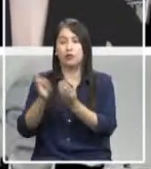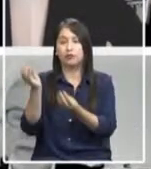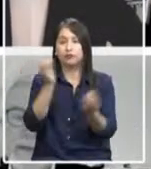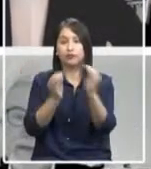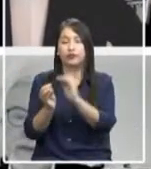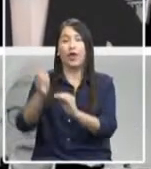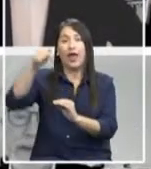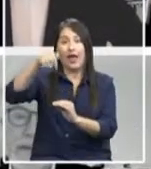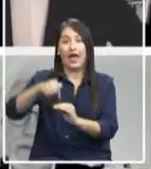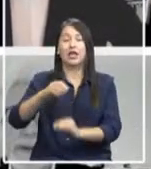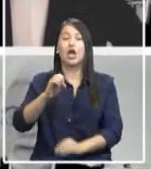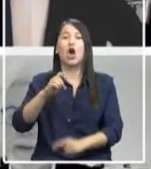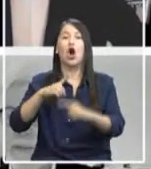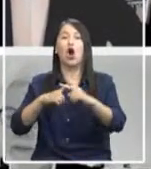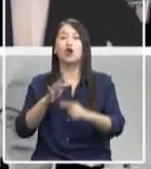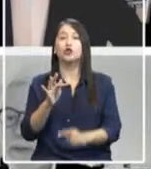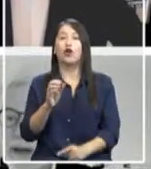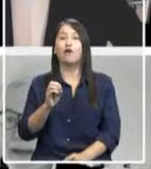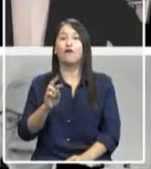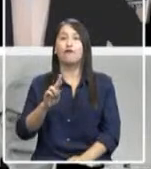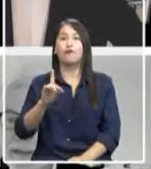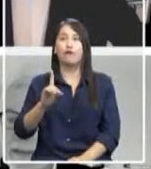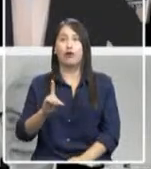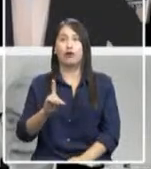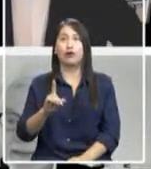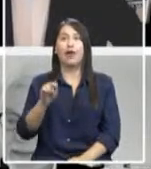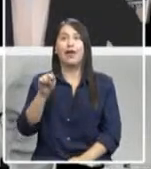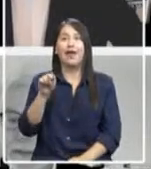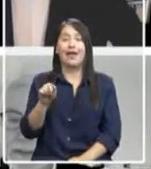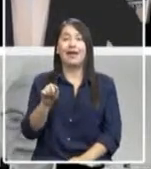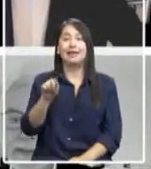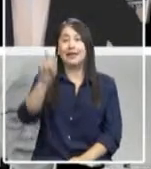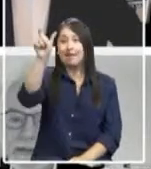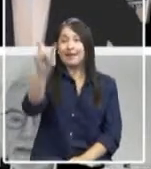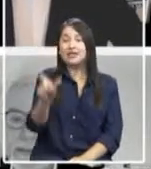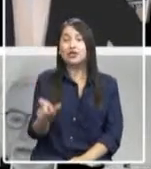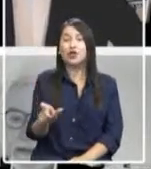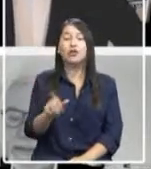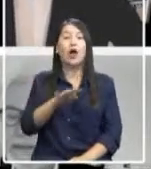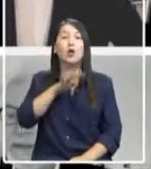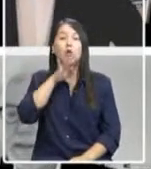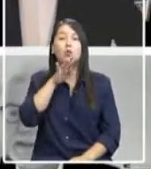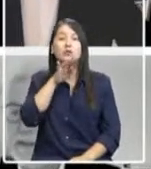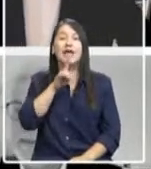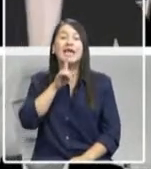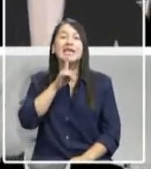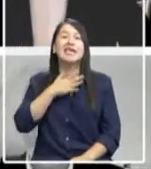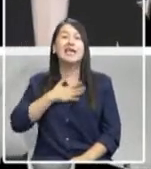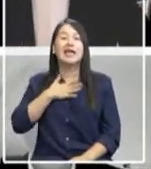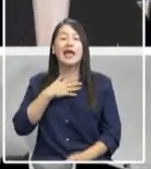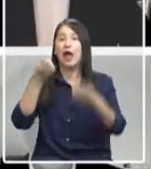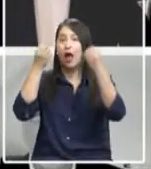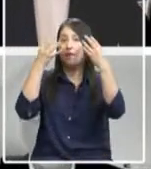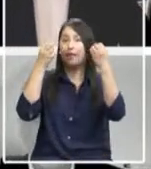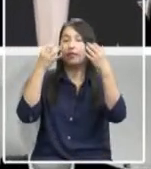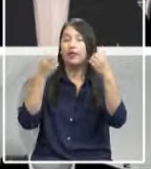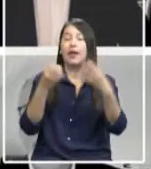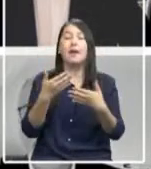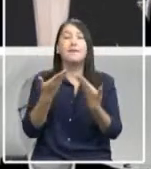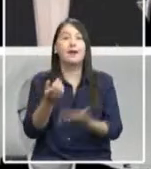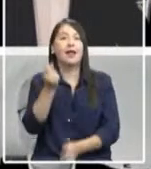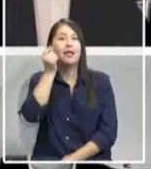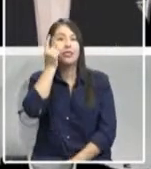estamos centrados en el usuario como alguien que quiere aprender, no necesariamente inmediatamente hacer una decisión, pero quiere entender mejor